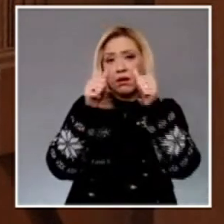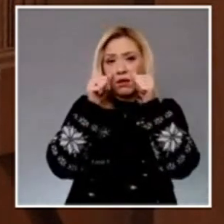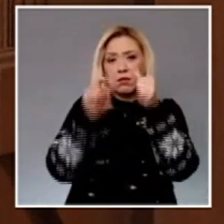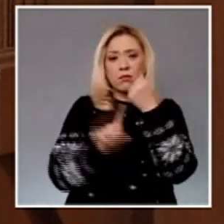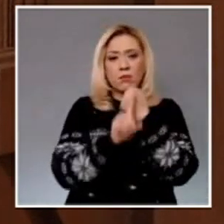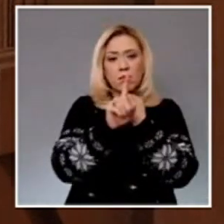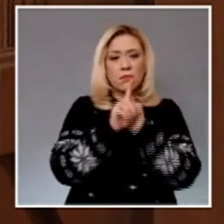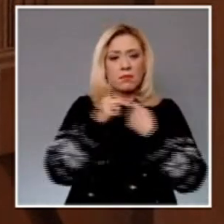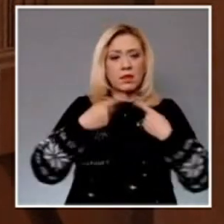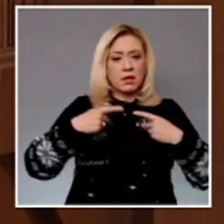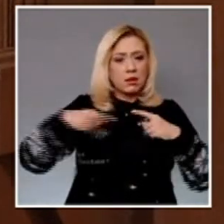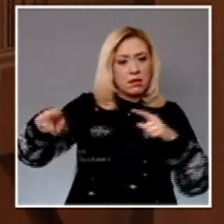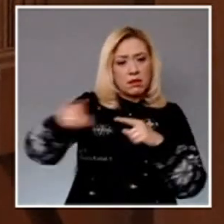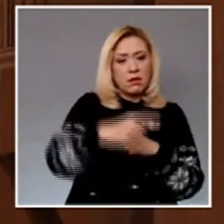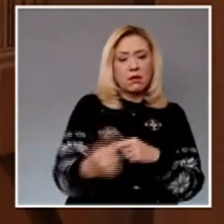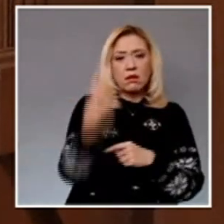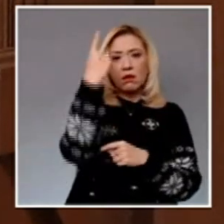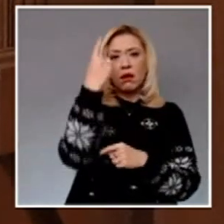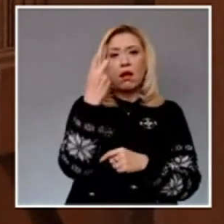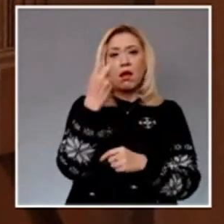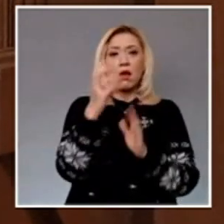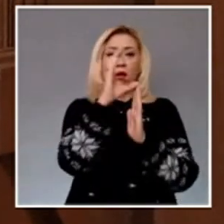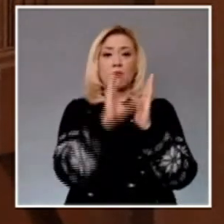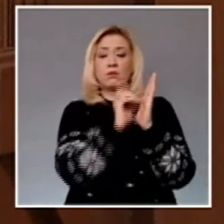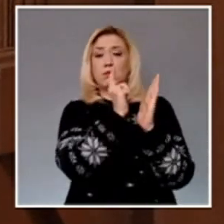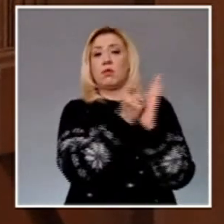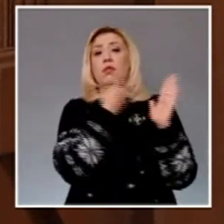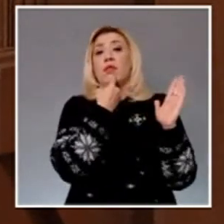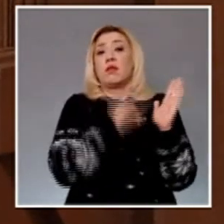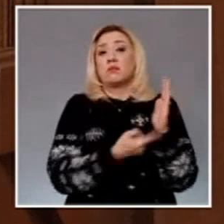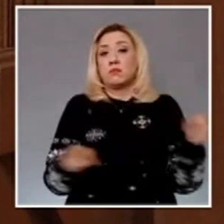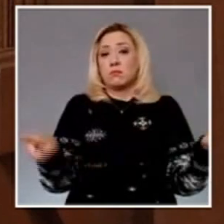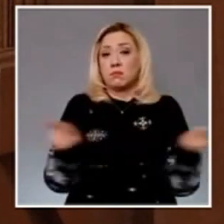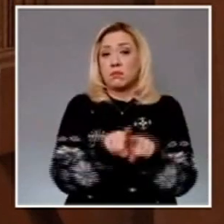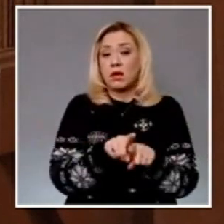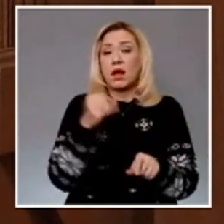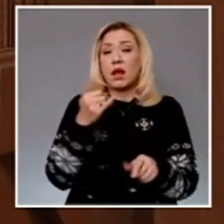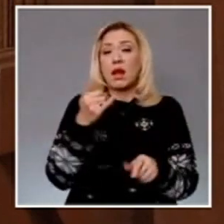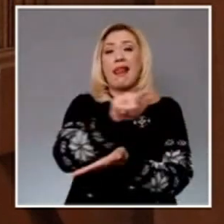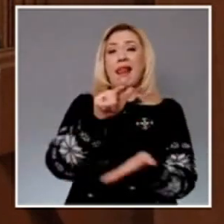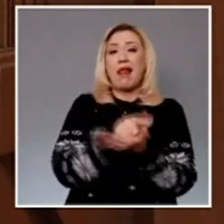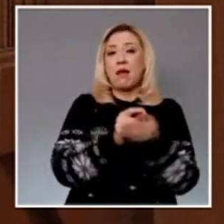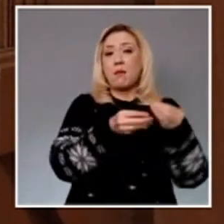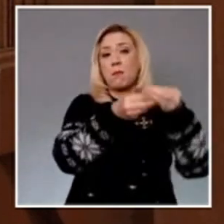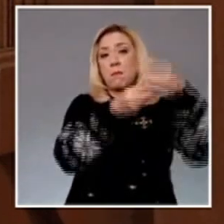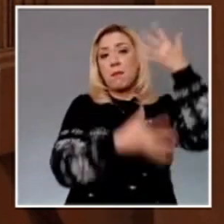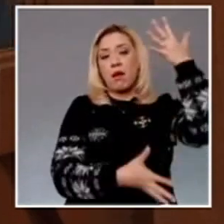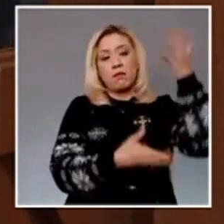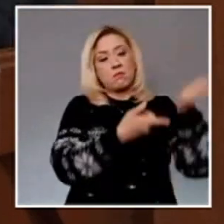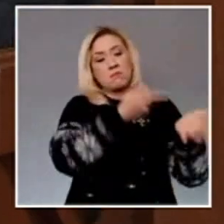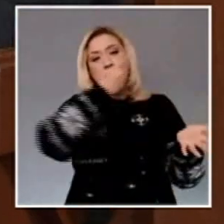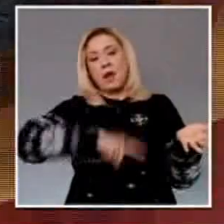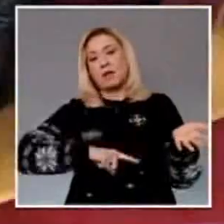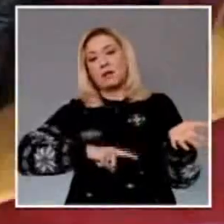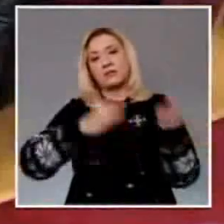como la Constitución, las leyes y la nación nos lo demandan. Muchas gracias a todos.